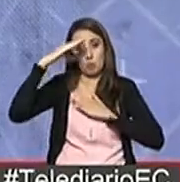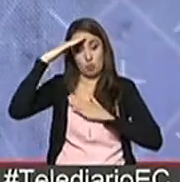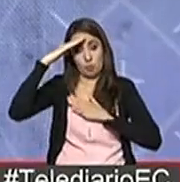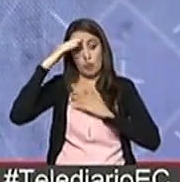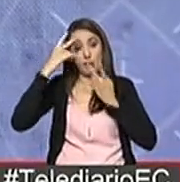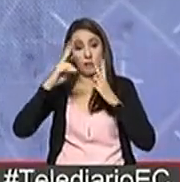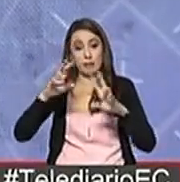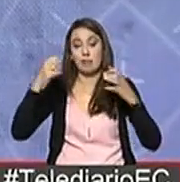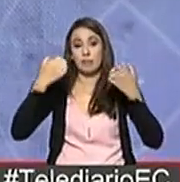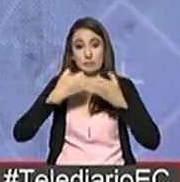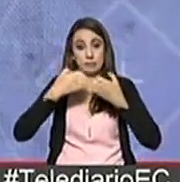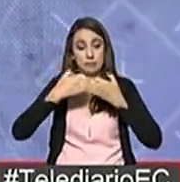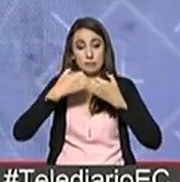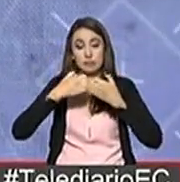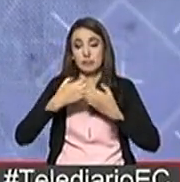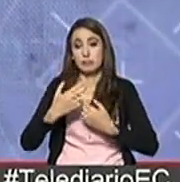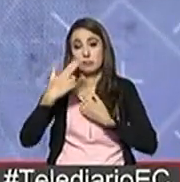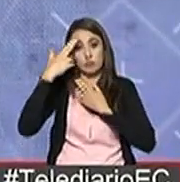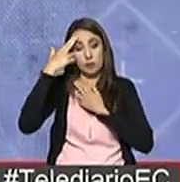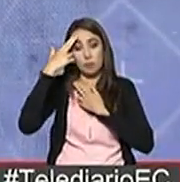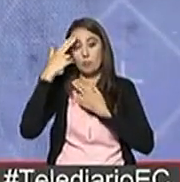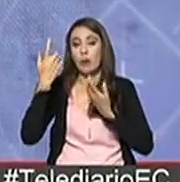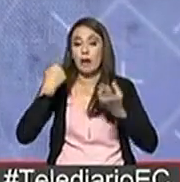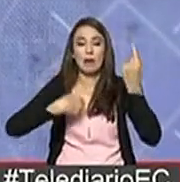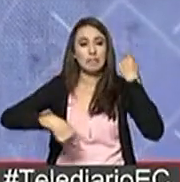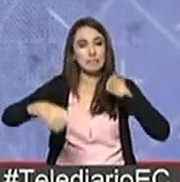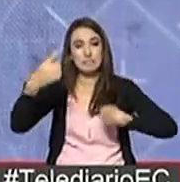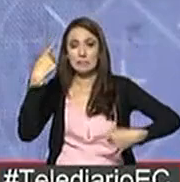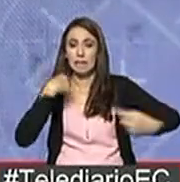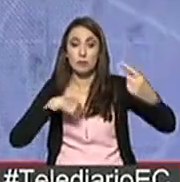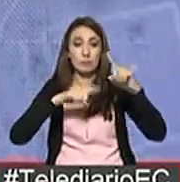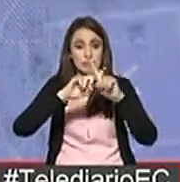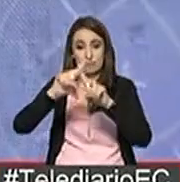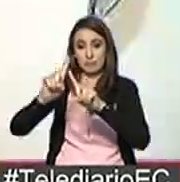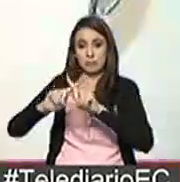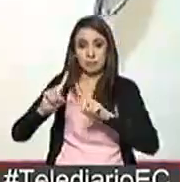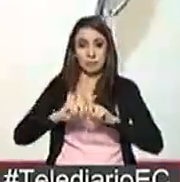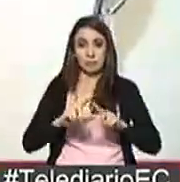fuerza pública en general resultaron con lesiones de diferente tipo.